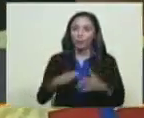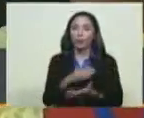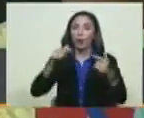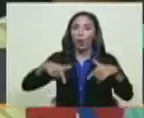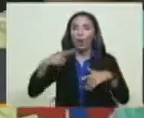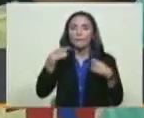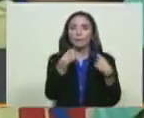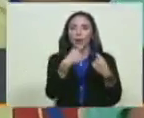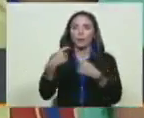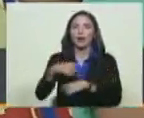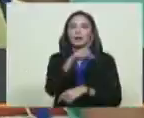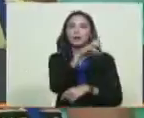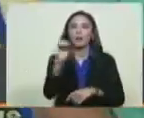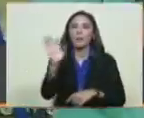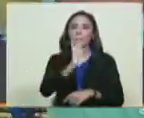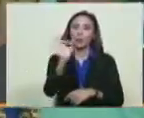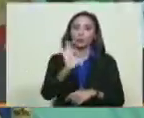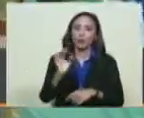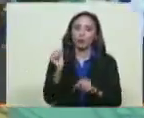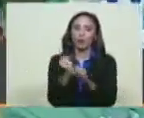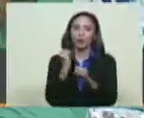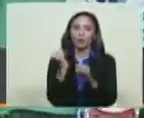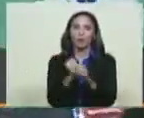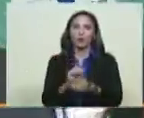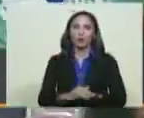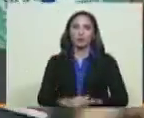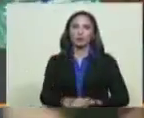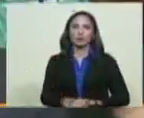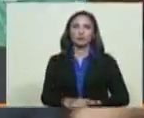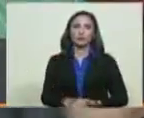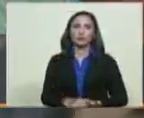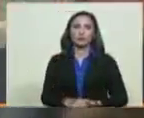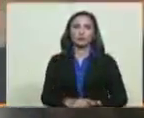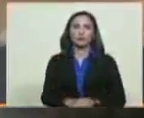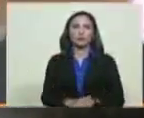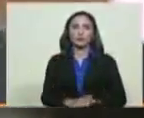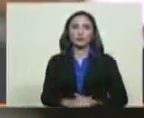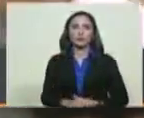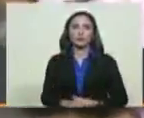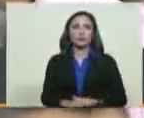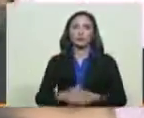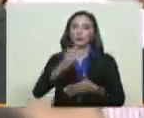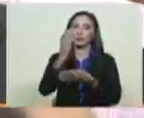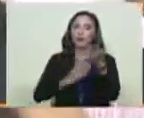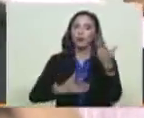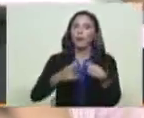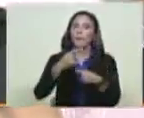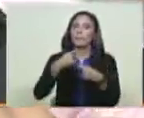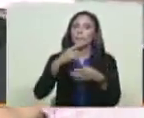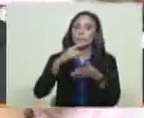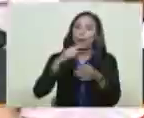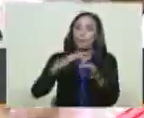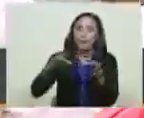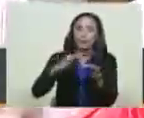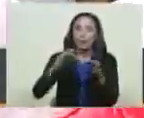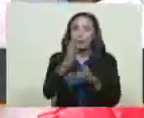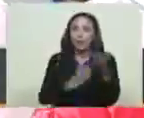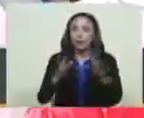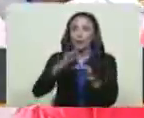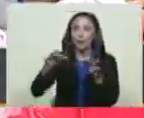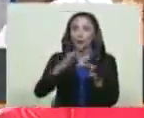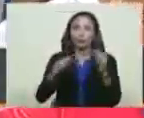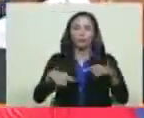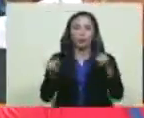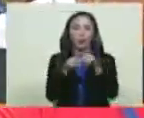de hoy hemos pagado el 100 por ciento de los salarios del país a medio metro y medio metro